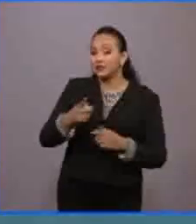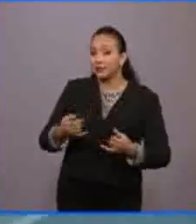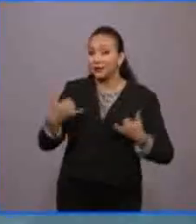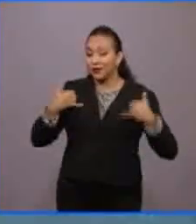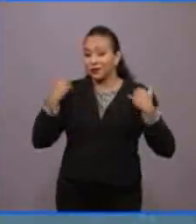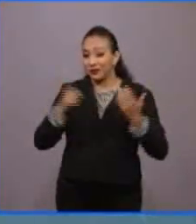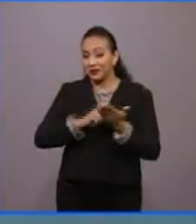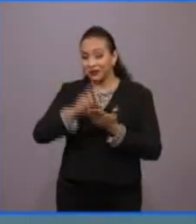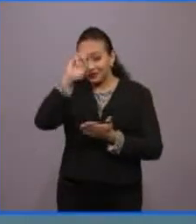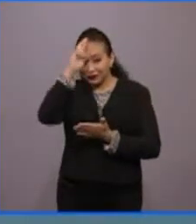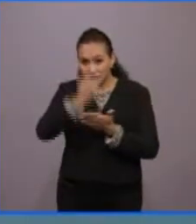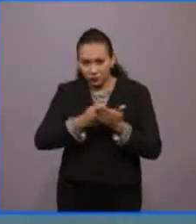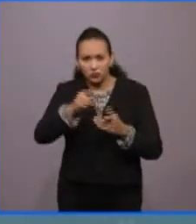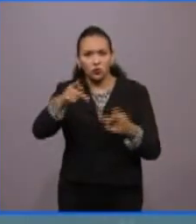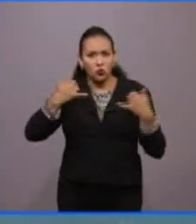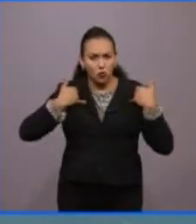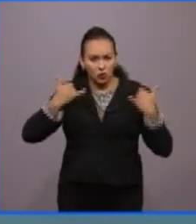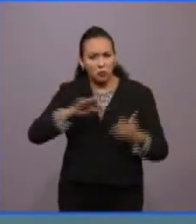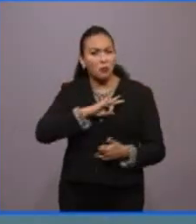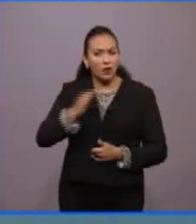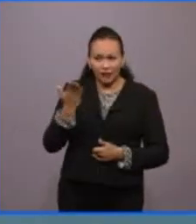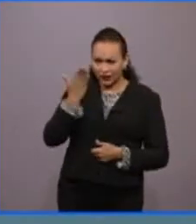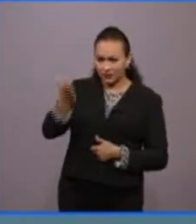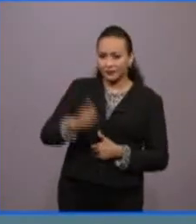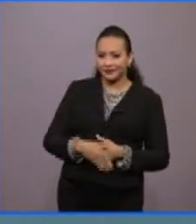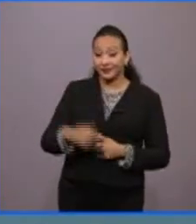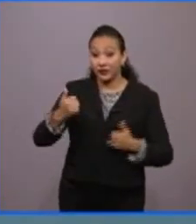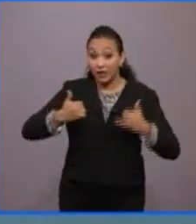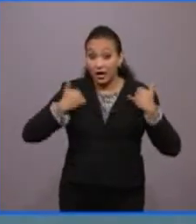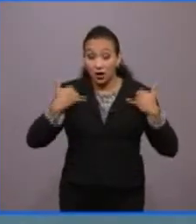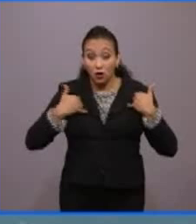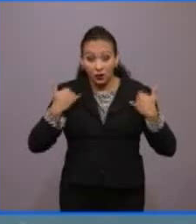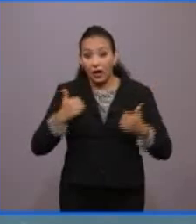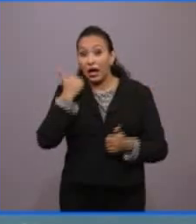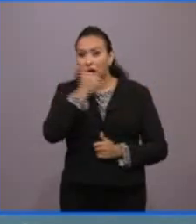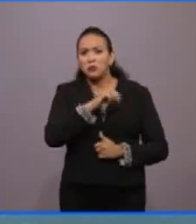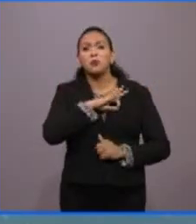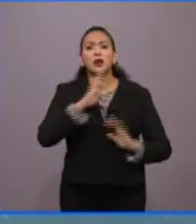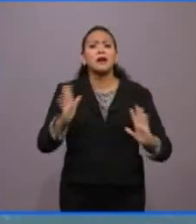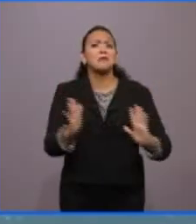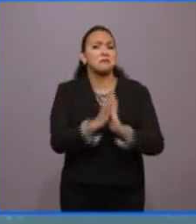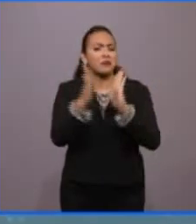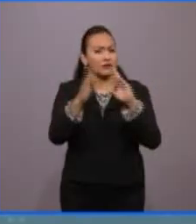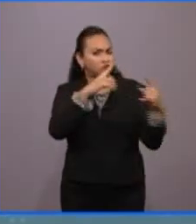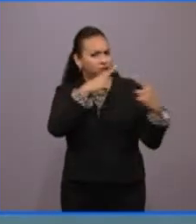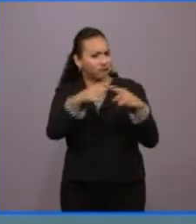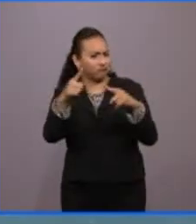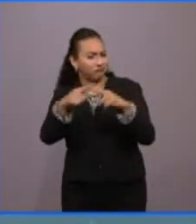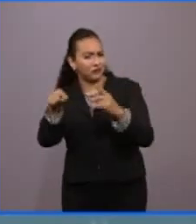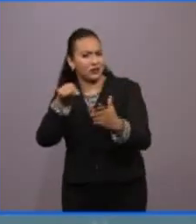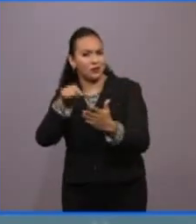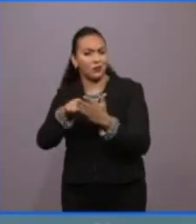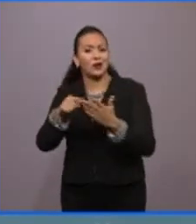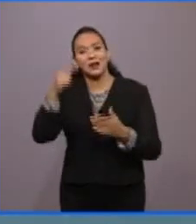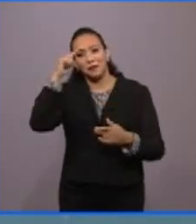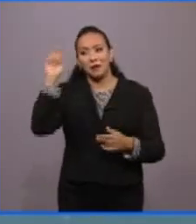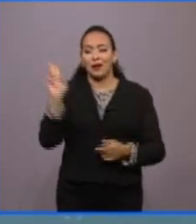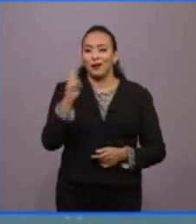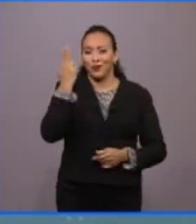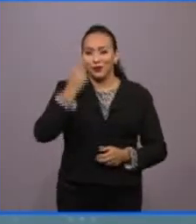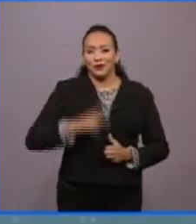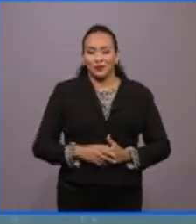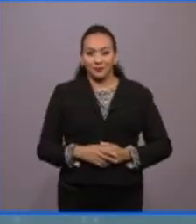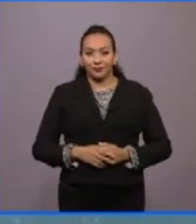ser exigidos. Recordó que las y los estudiantes tienen derecho a participar de manera activa y efectiva en la vida